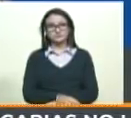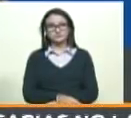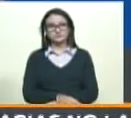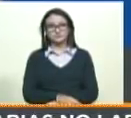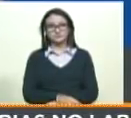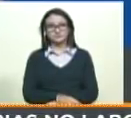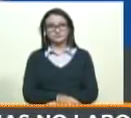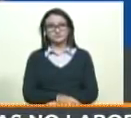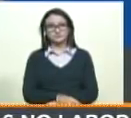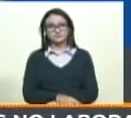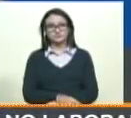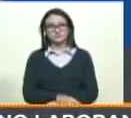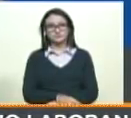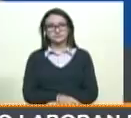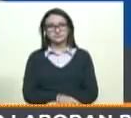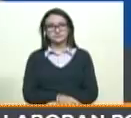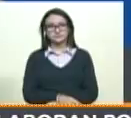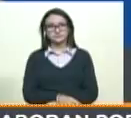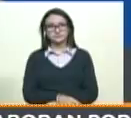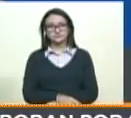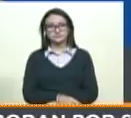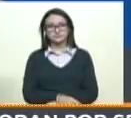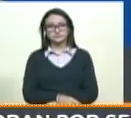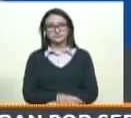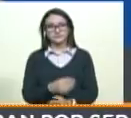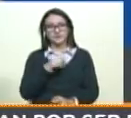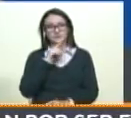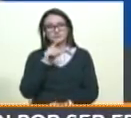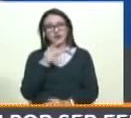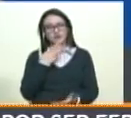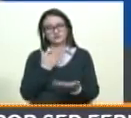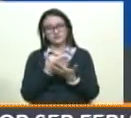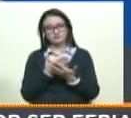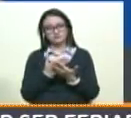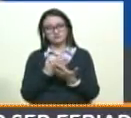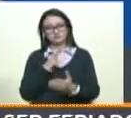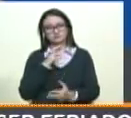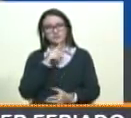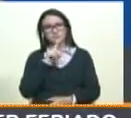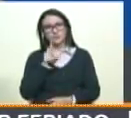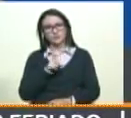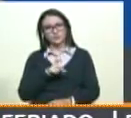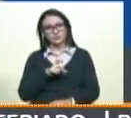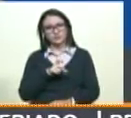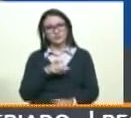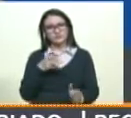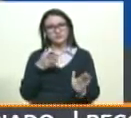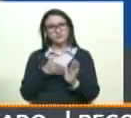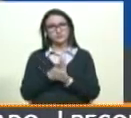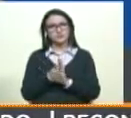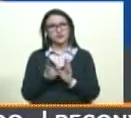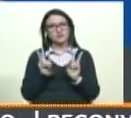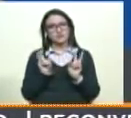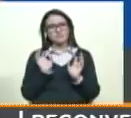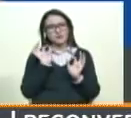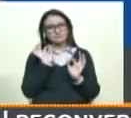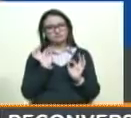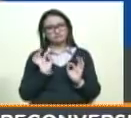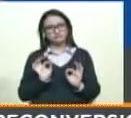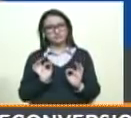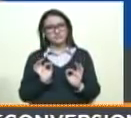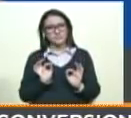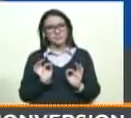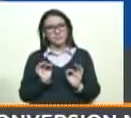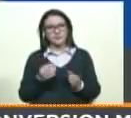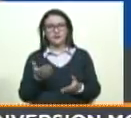Gracias. Buenas tardes, ministro. Gracias por la oportunidad. Soy Luis Alonso. Quería preguntarle sobre el punto específico